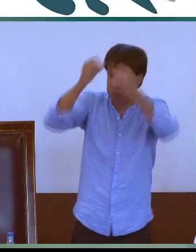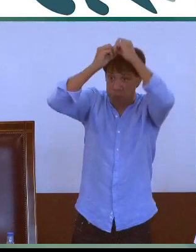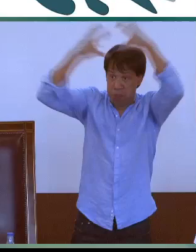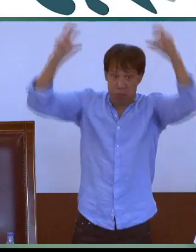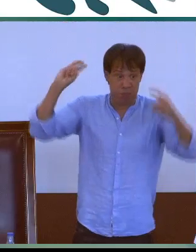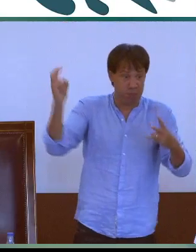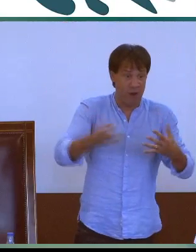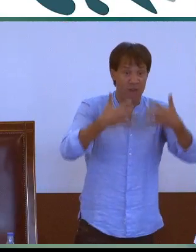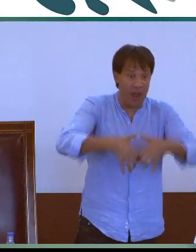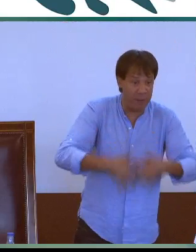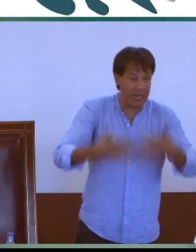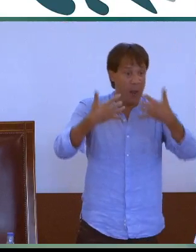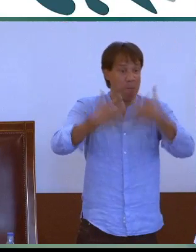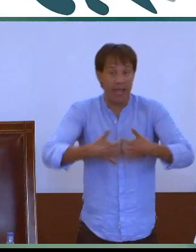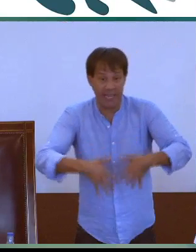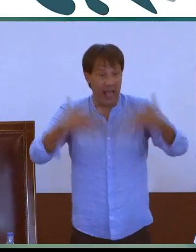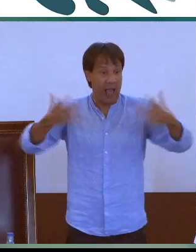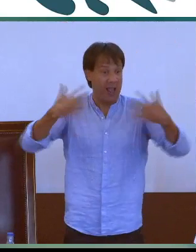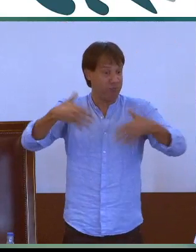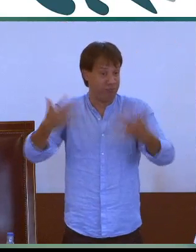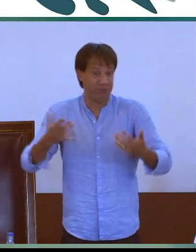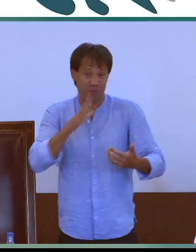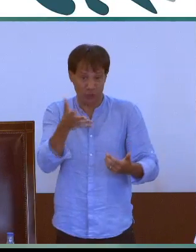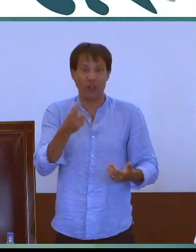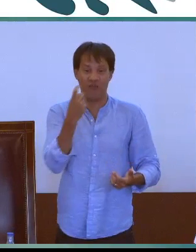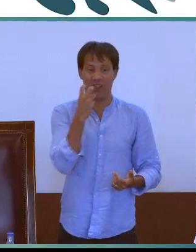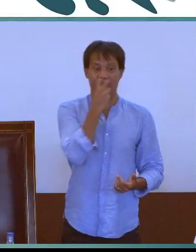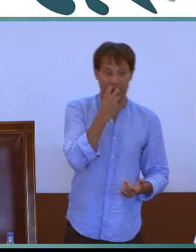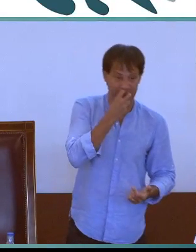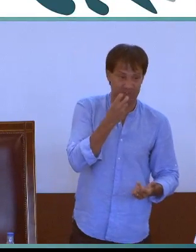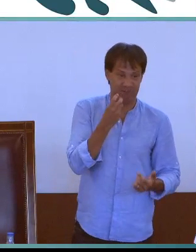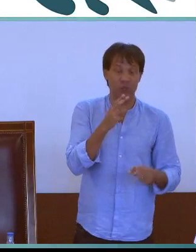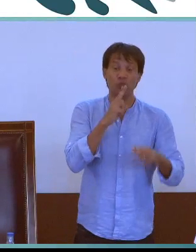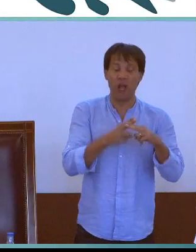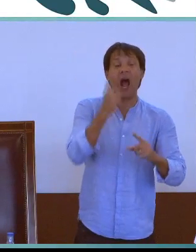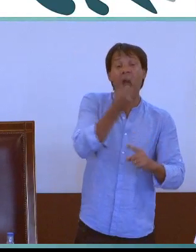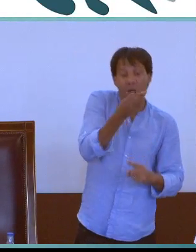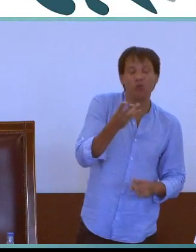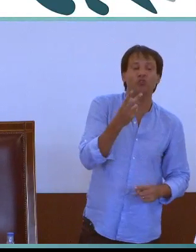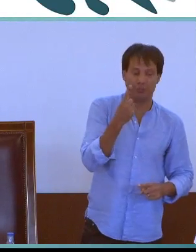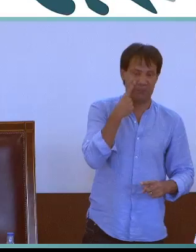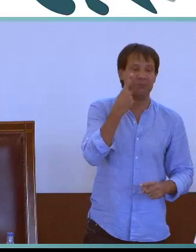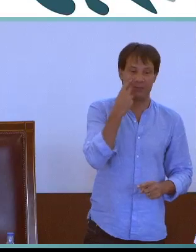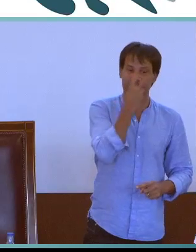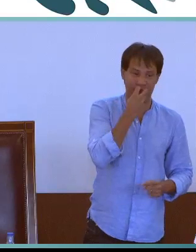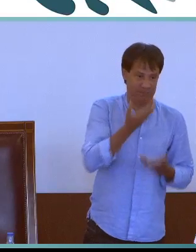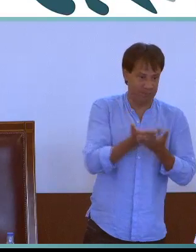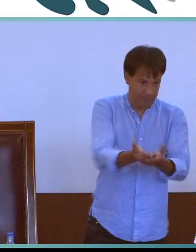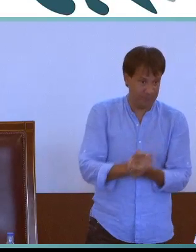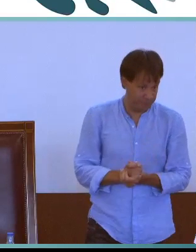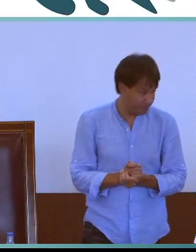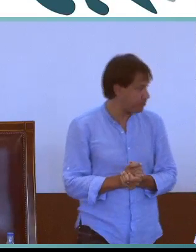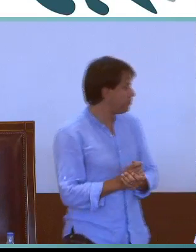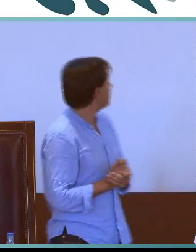que una máquina. Fábrica, máquina, falta la oralización para saber a